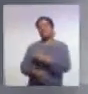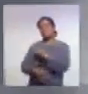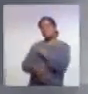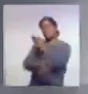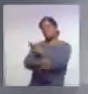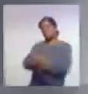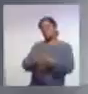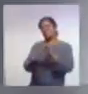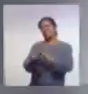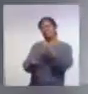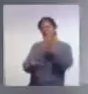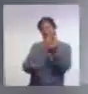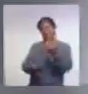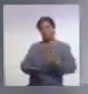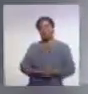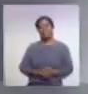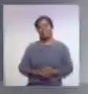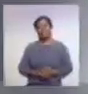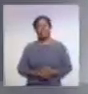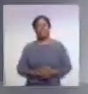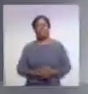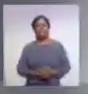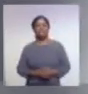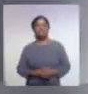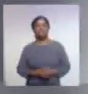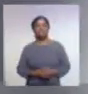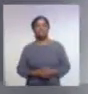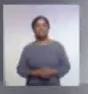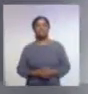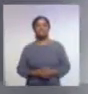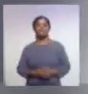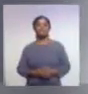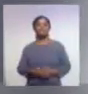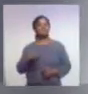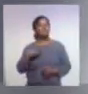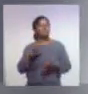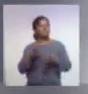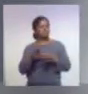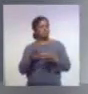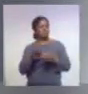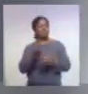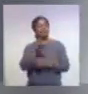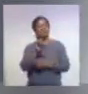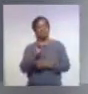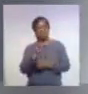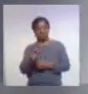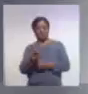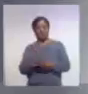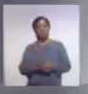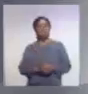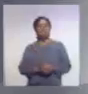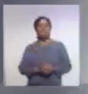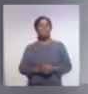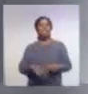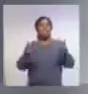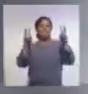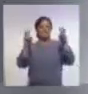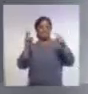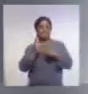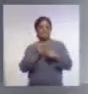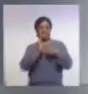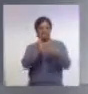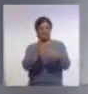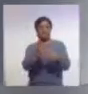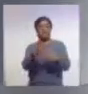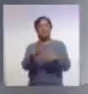Muchas gracias, buenas tardes. Bueno, ya que le estamos hablando del DIF, en la siguiente sección continuaremos presentándole